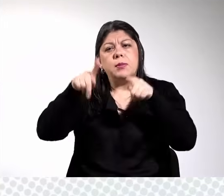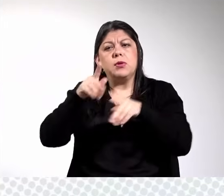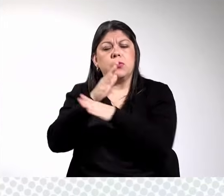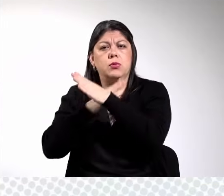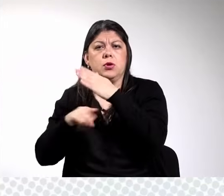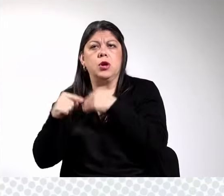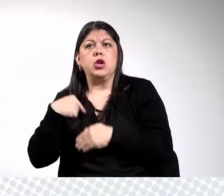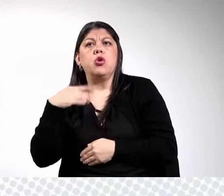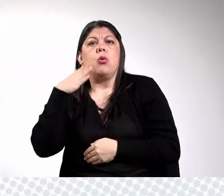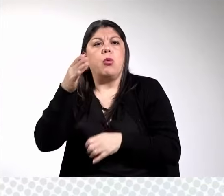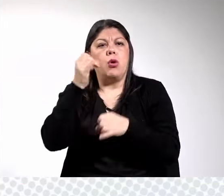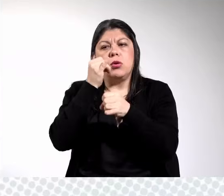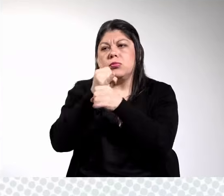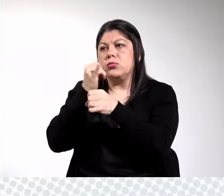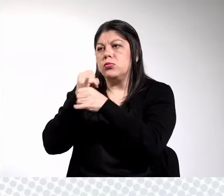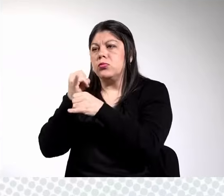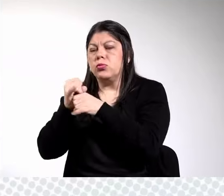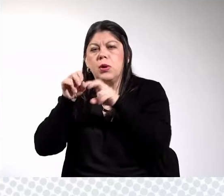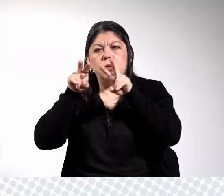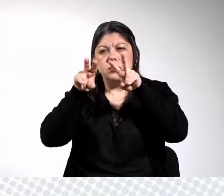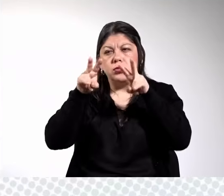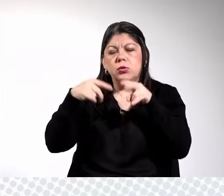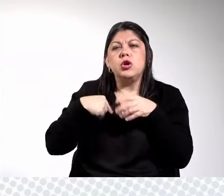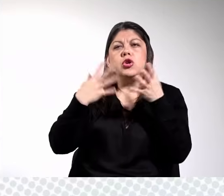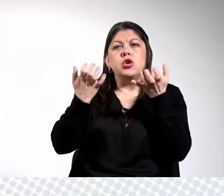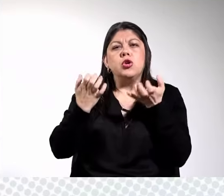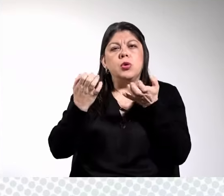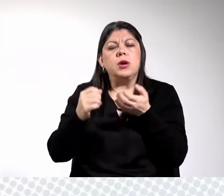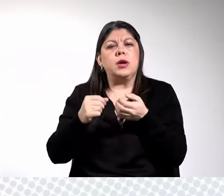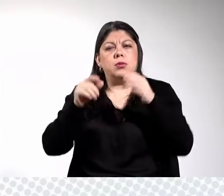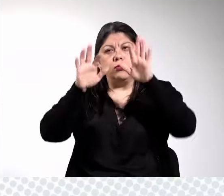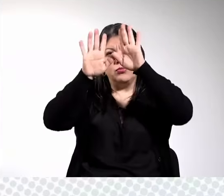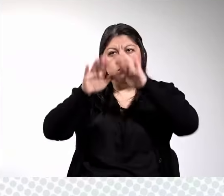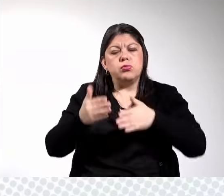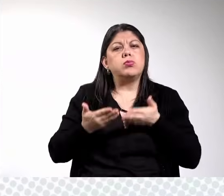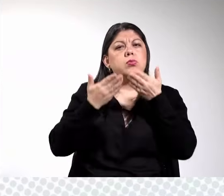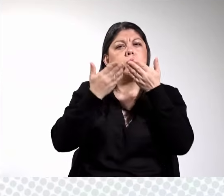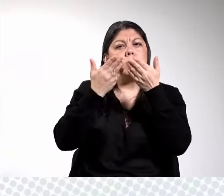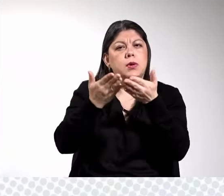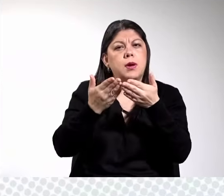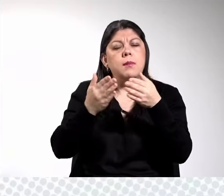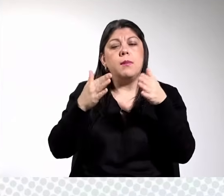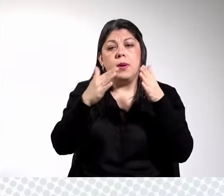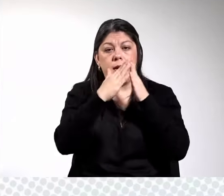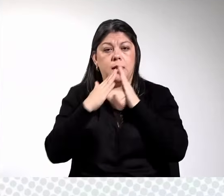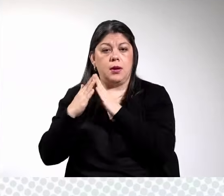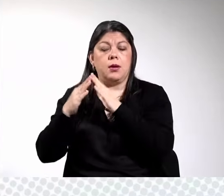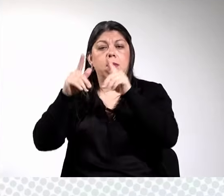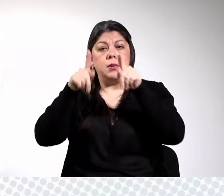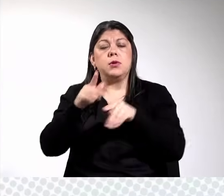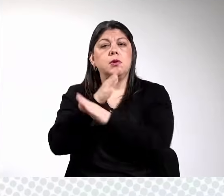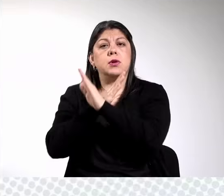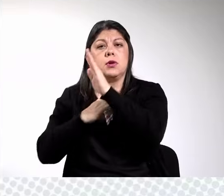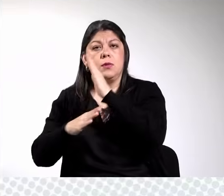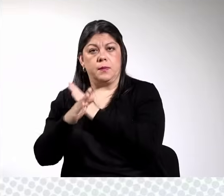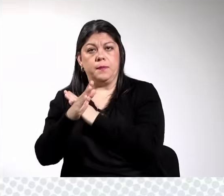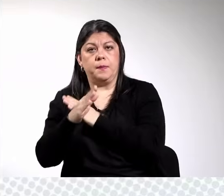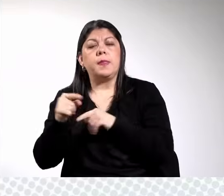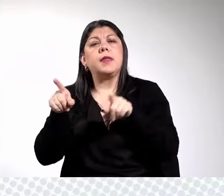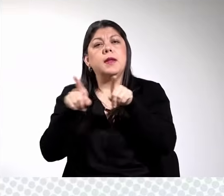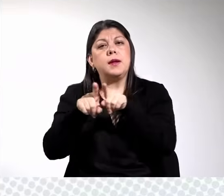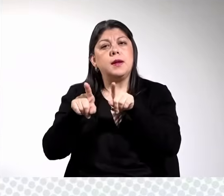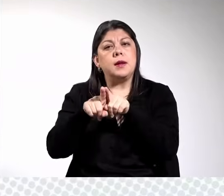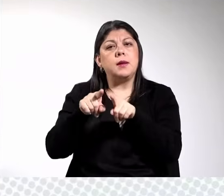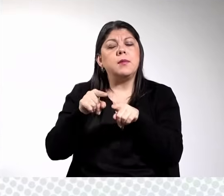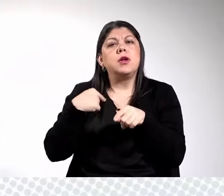la institucionalidad del país. Antes de irme, yo quiero dejar ese informe para la comunidad de personas con discapacidad, y también